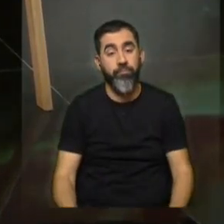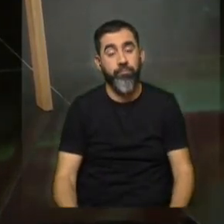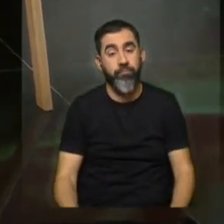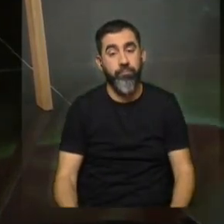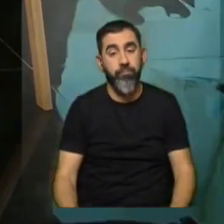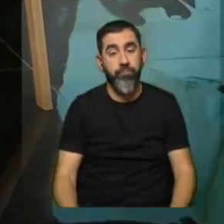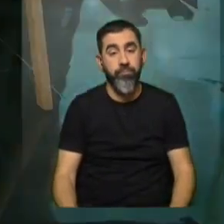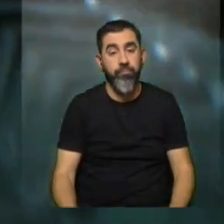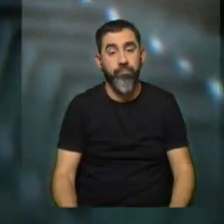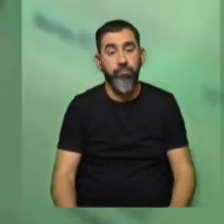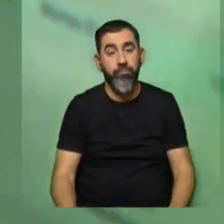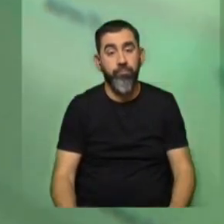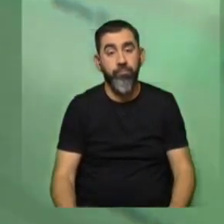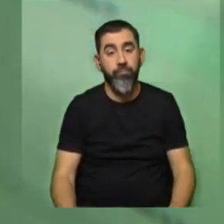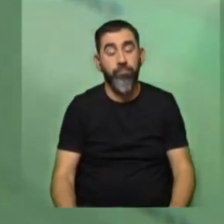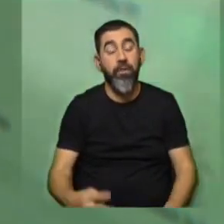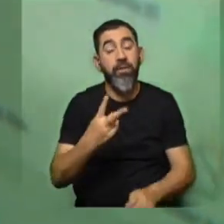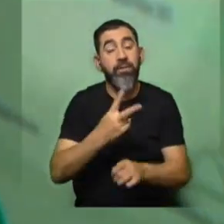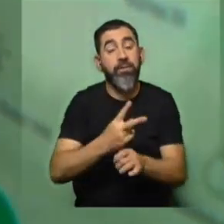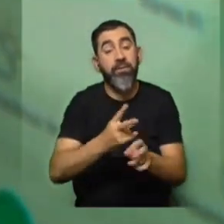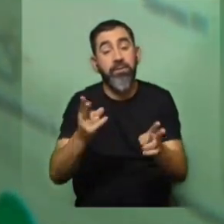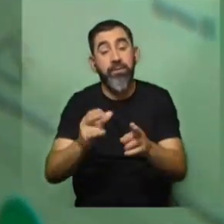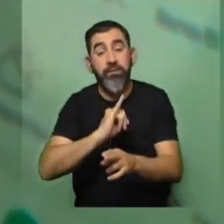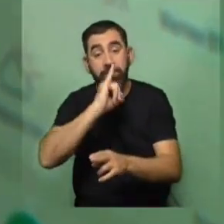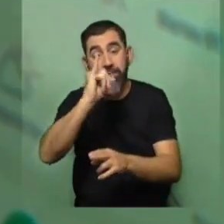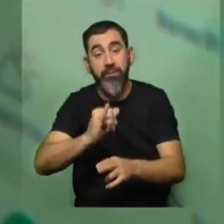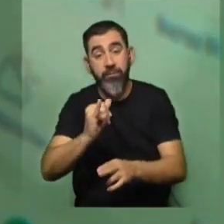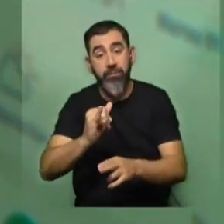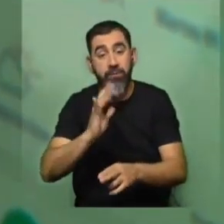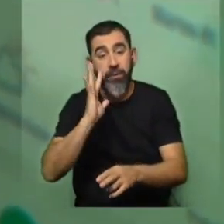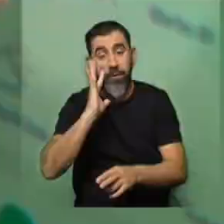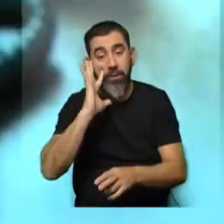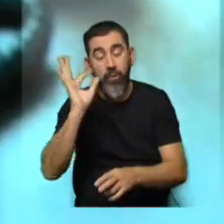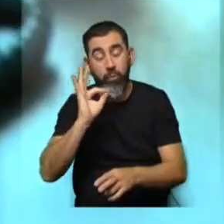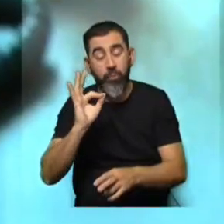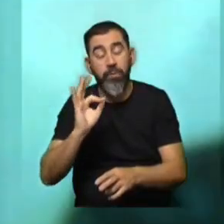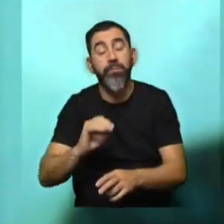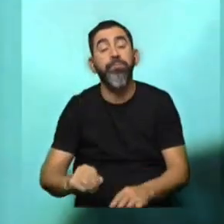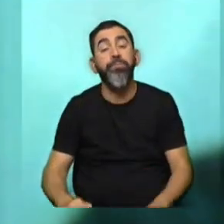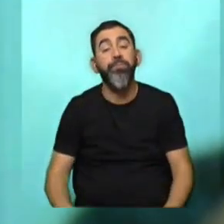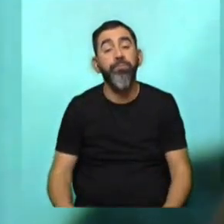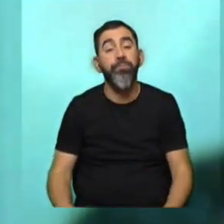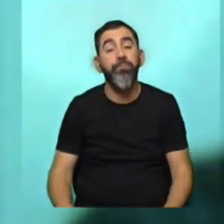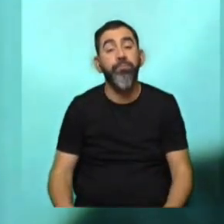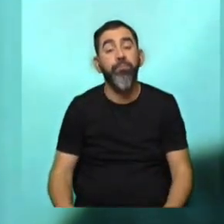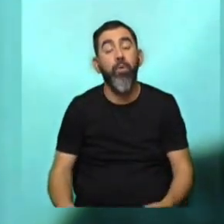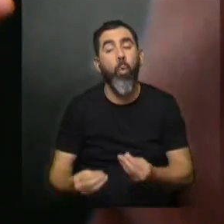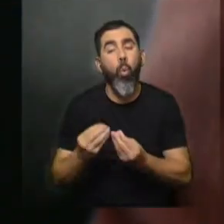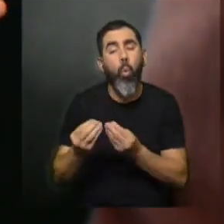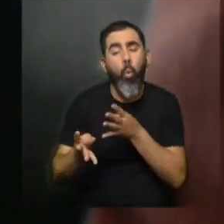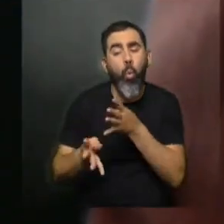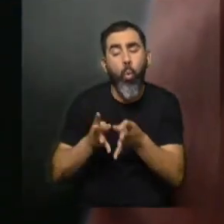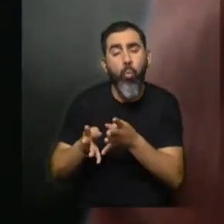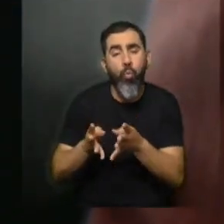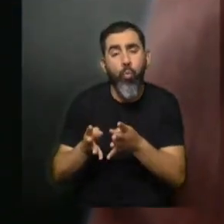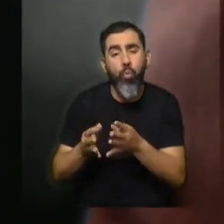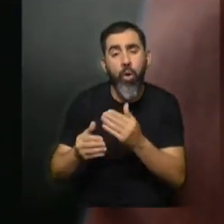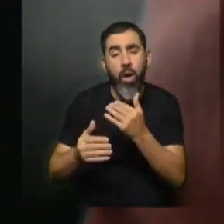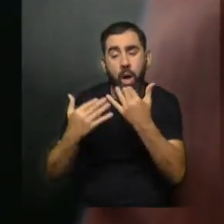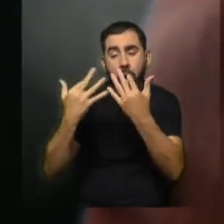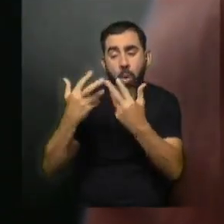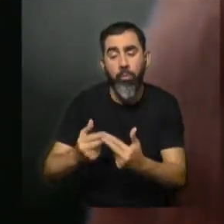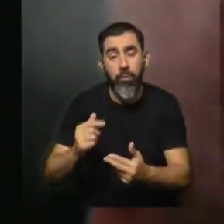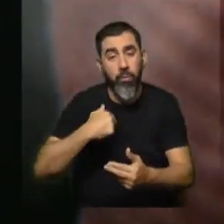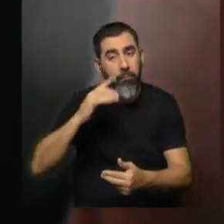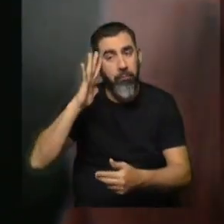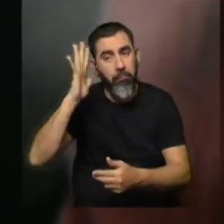muy a fondo, pero en la segunda parte de tu informe, perdón que me estoy tocando el micrófono, veo cómo funciona un pluviómetro automático que nunca se me había